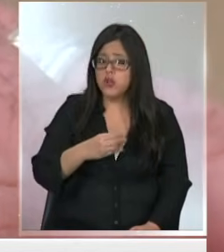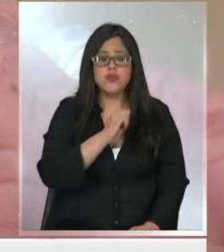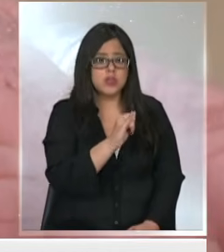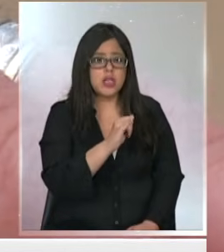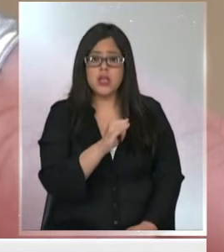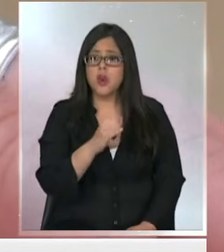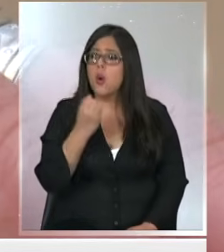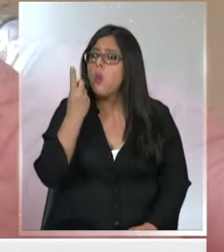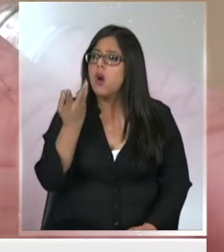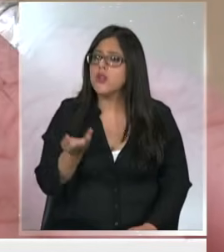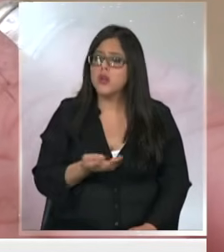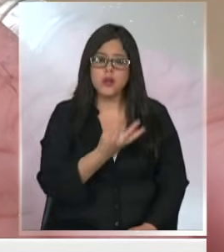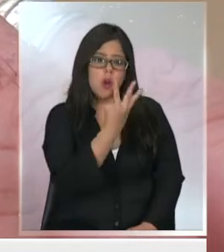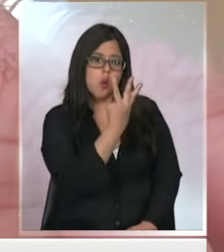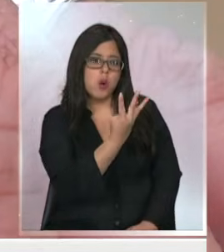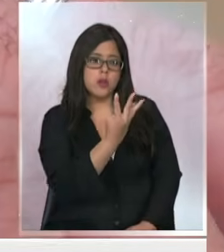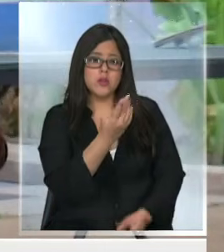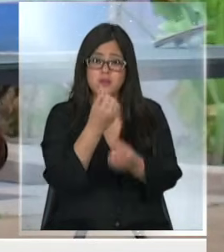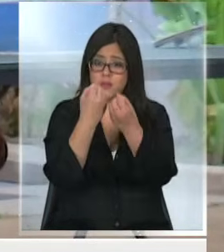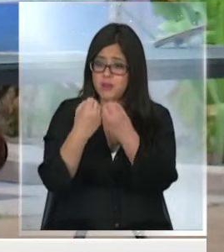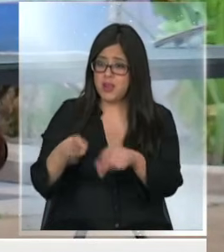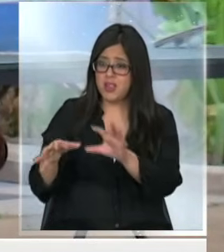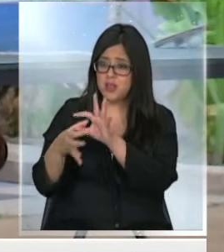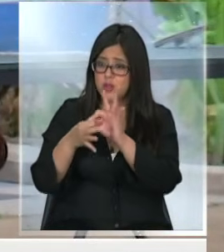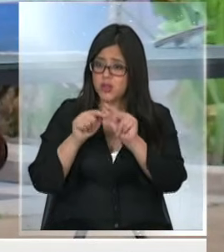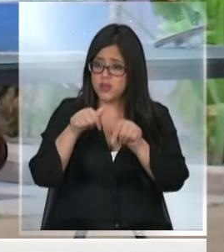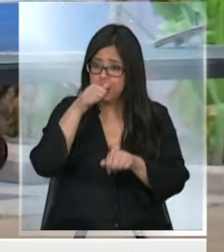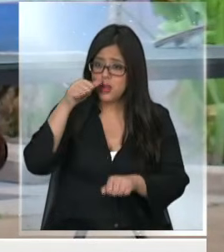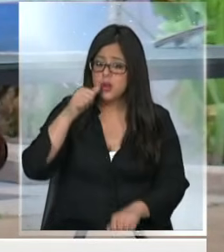tienes? 4. ¿Los perdiste por el tema? Sí.